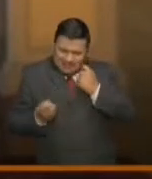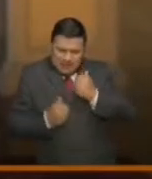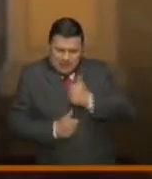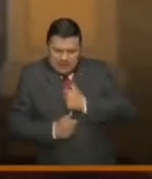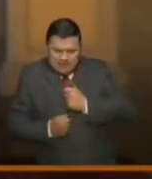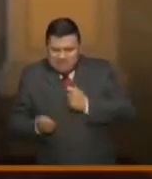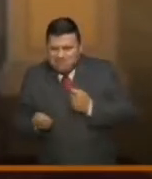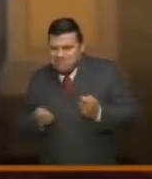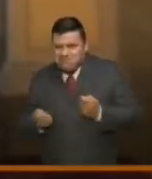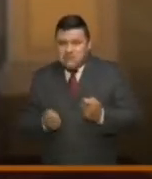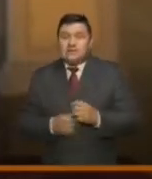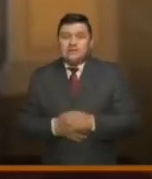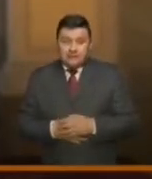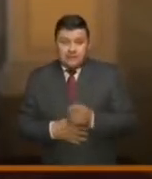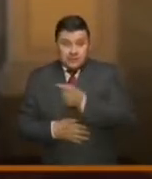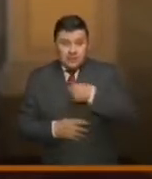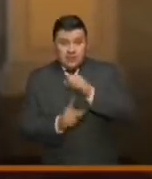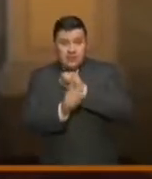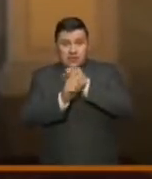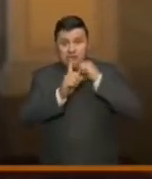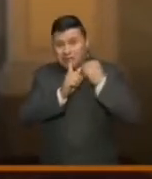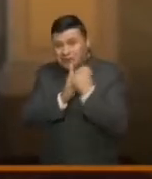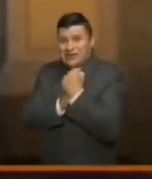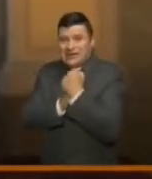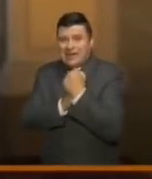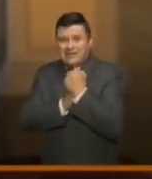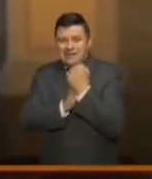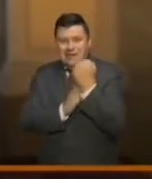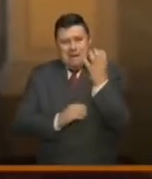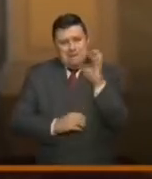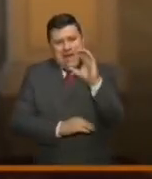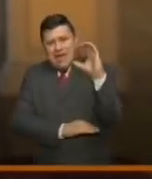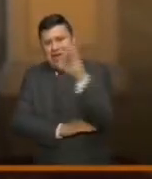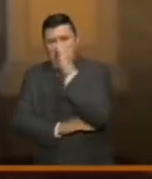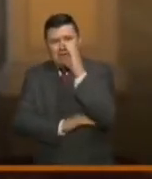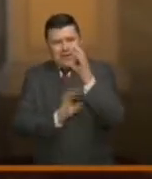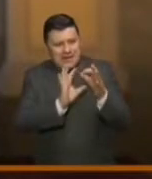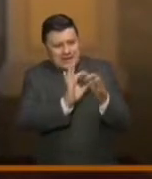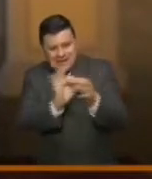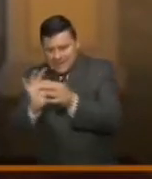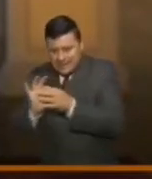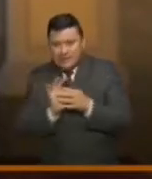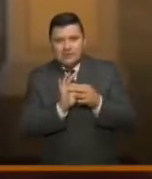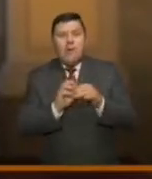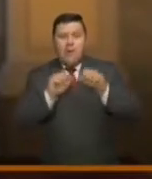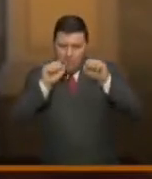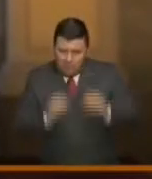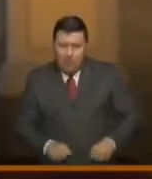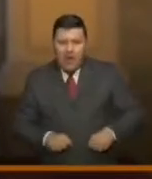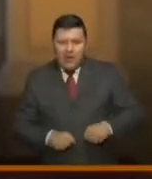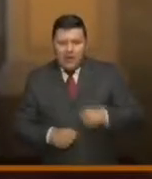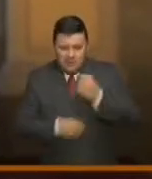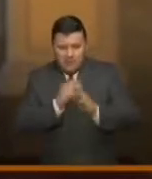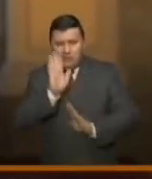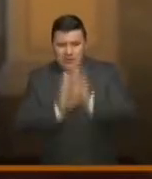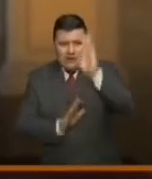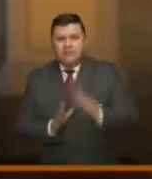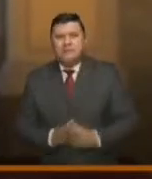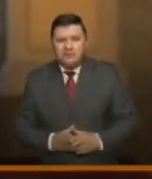mismos porque como sociedad como nación unidos es que podemos salir adelante